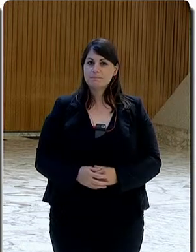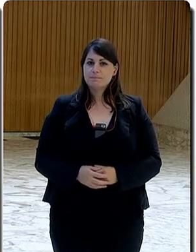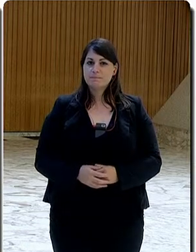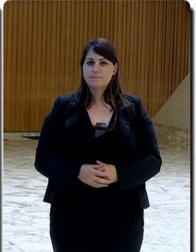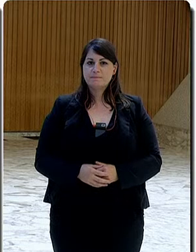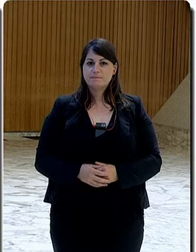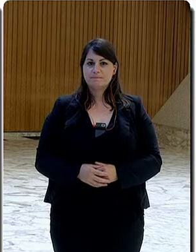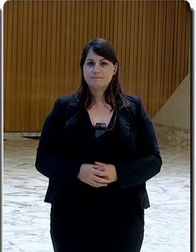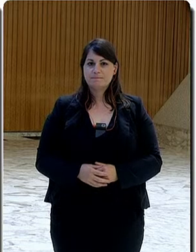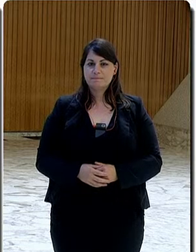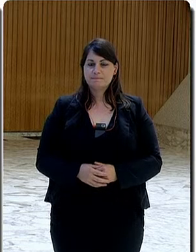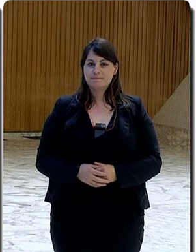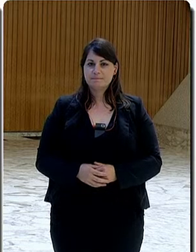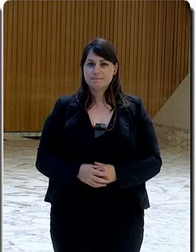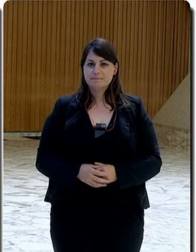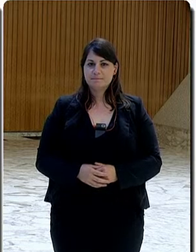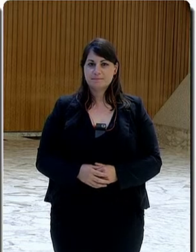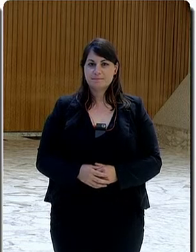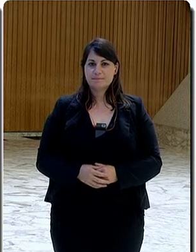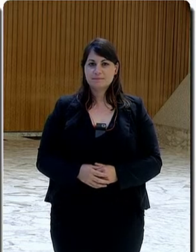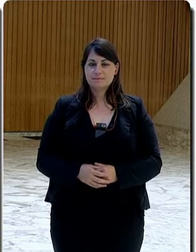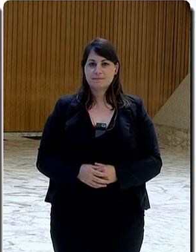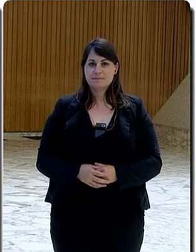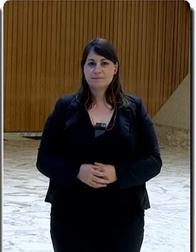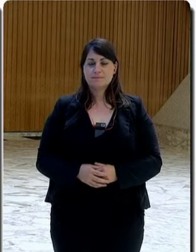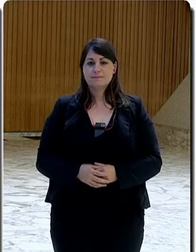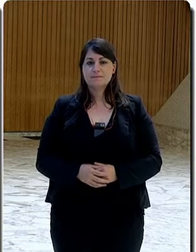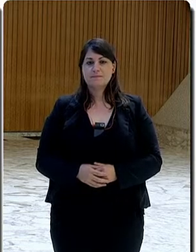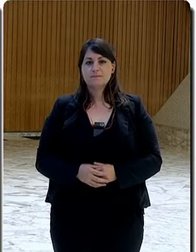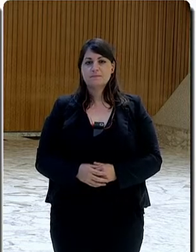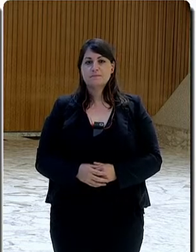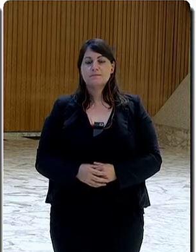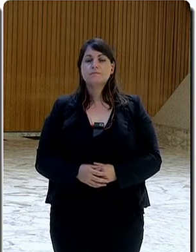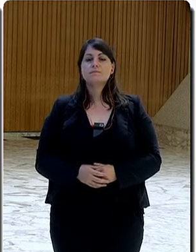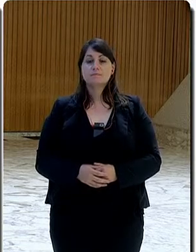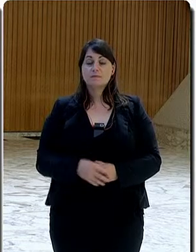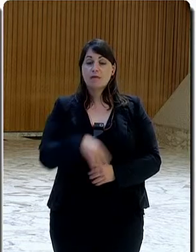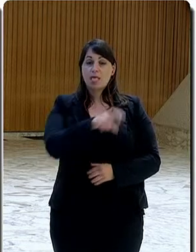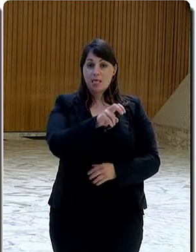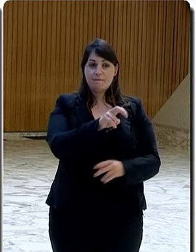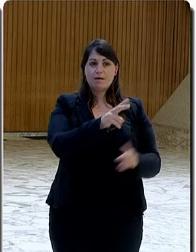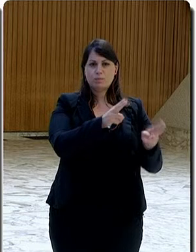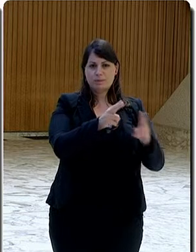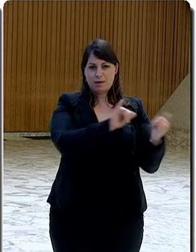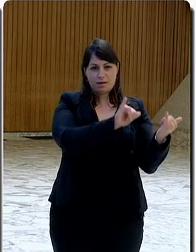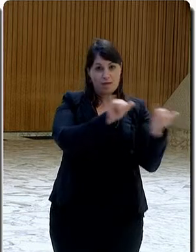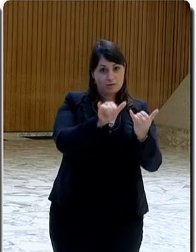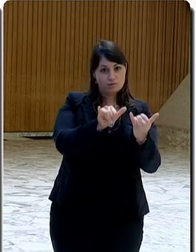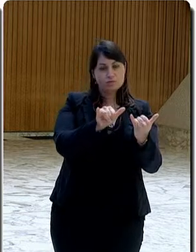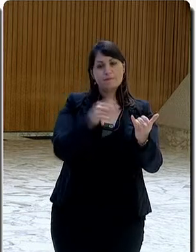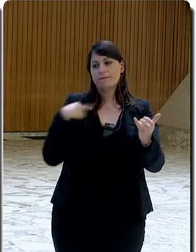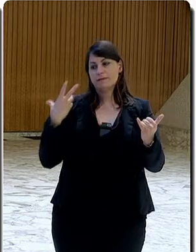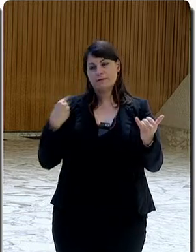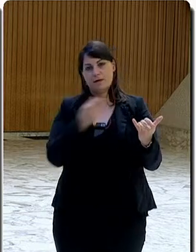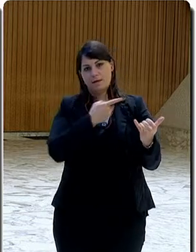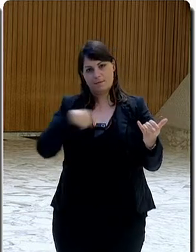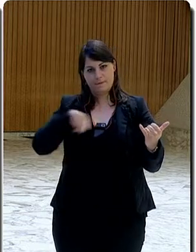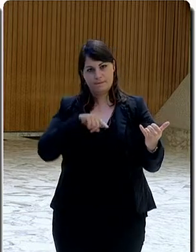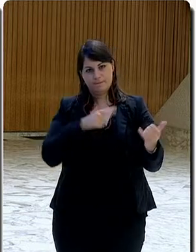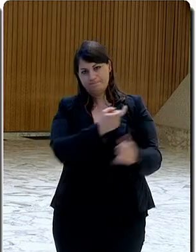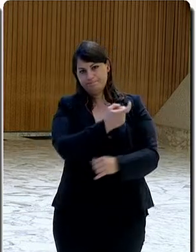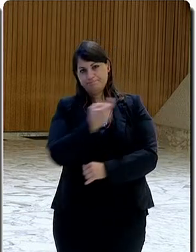Cuando salió del hospital, se vino a vivir con nosotros. A su debido tiempo, nació